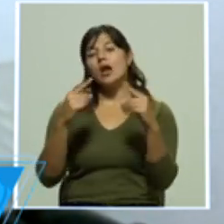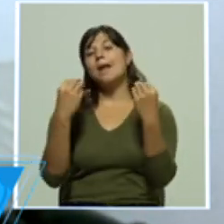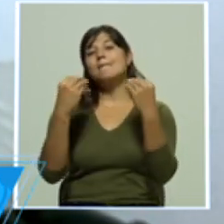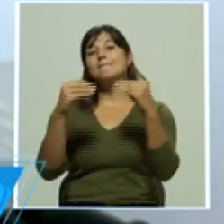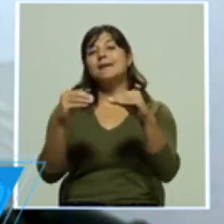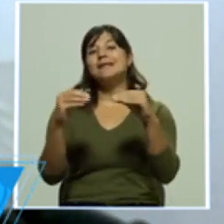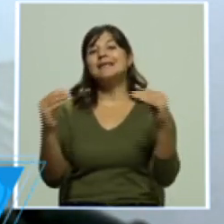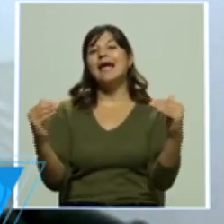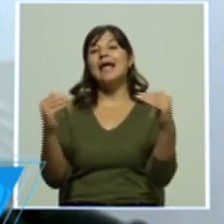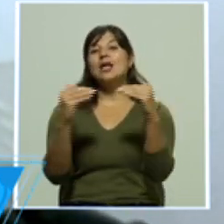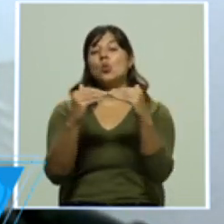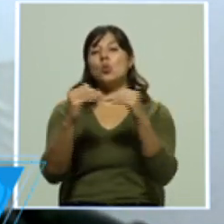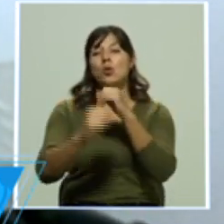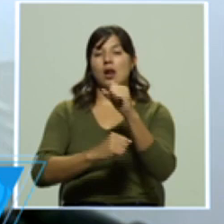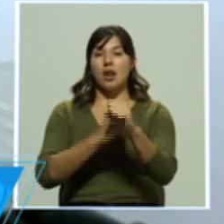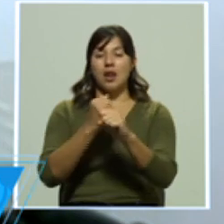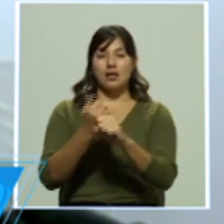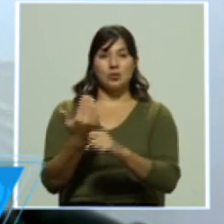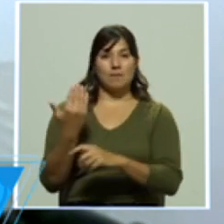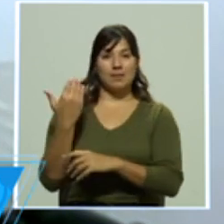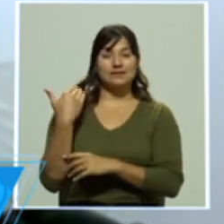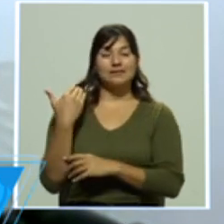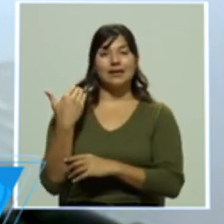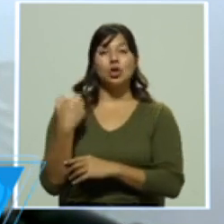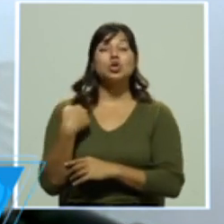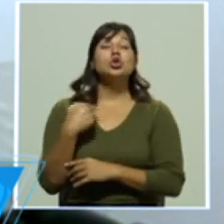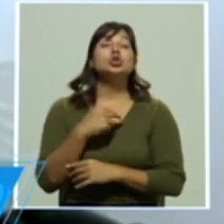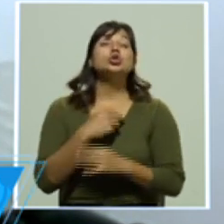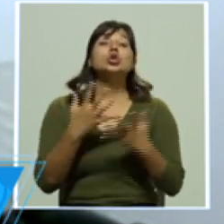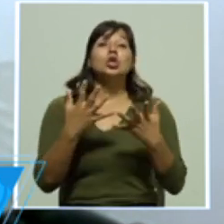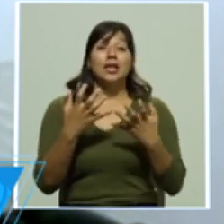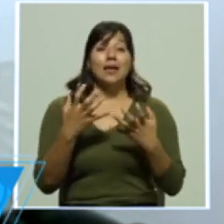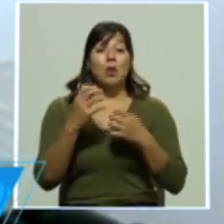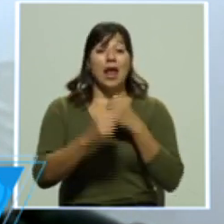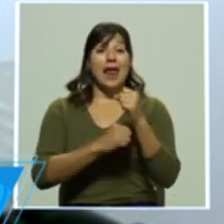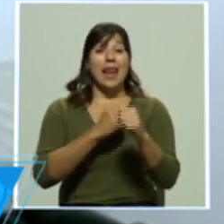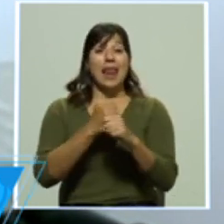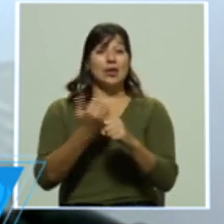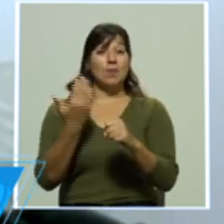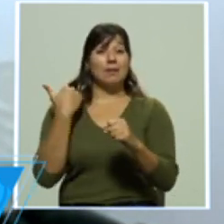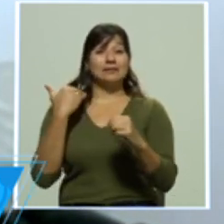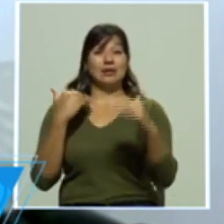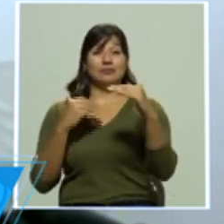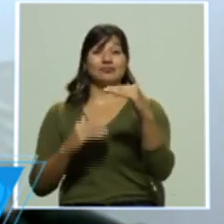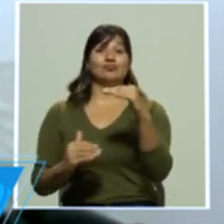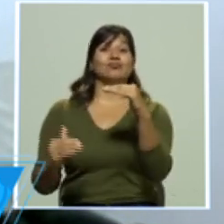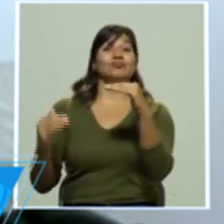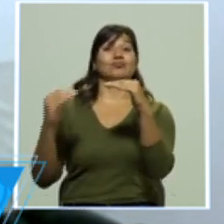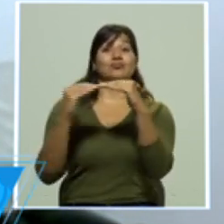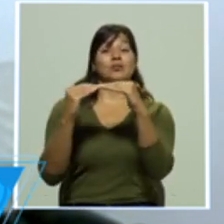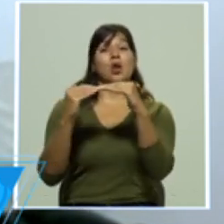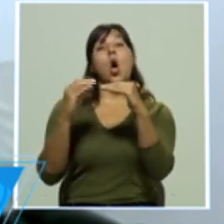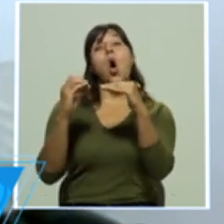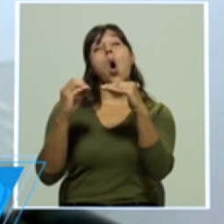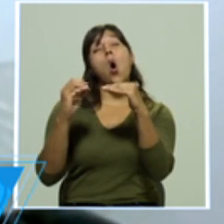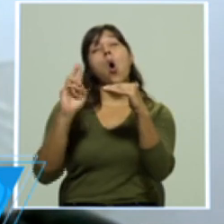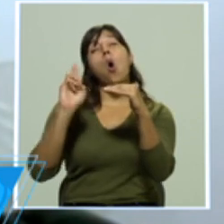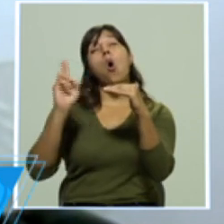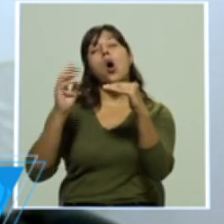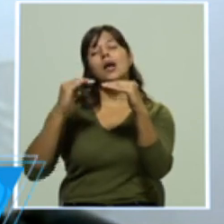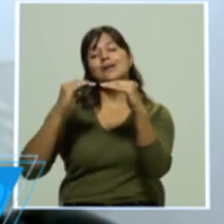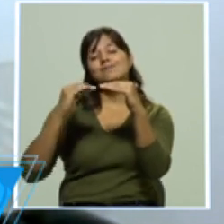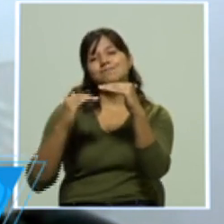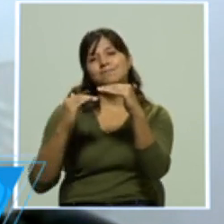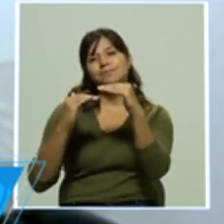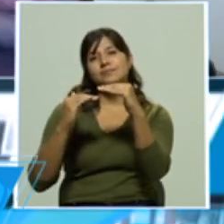pasado. De hecho, la expectativa es igualarlas o que sean un poquito menores. Realmente son muy pocos comerciantes los